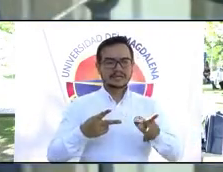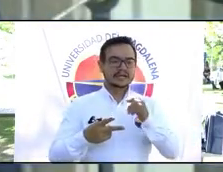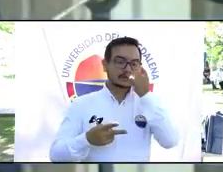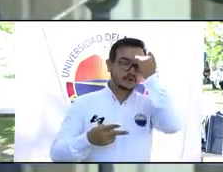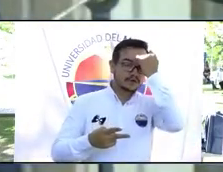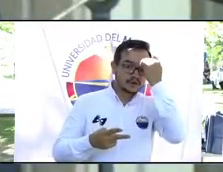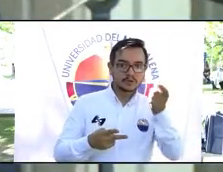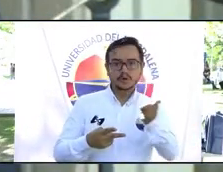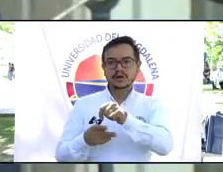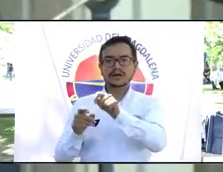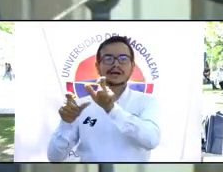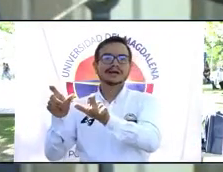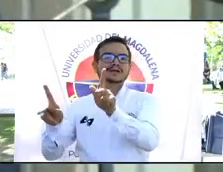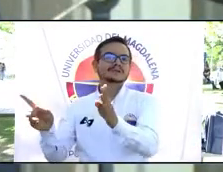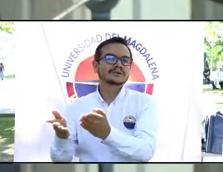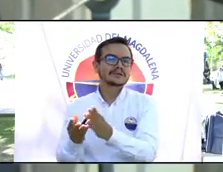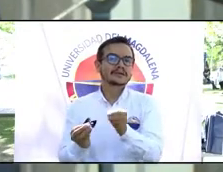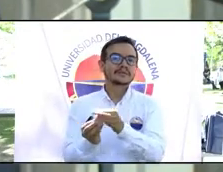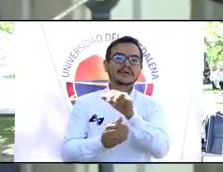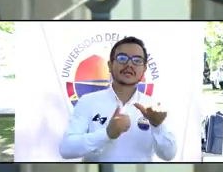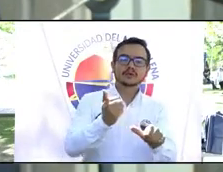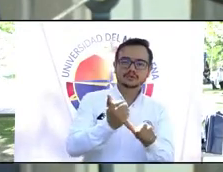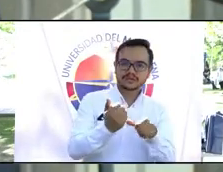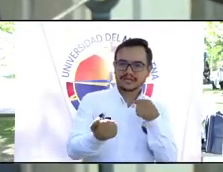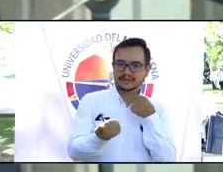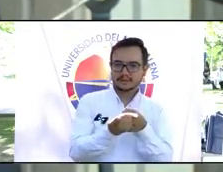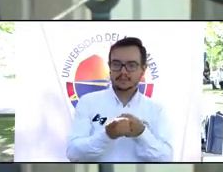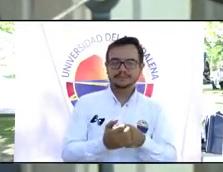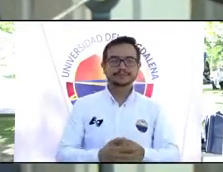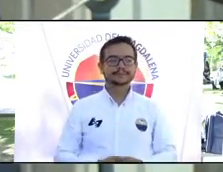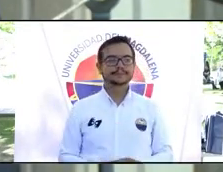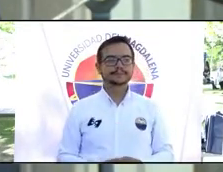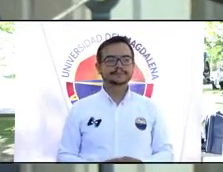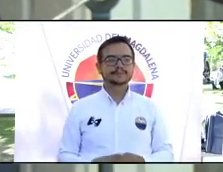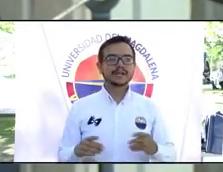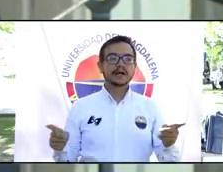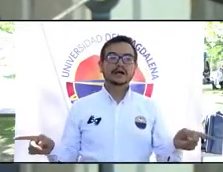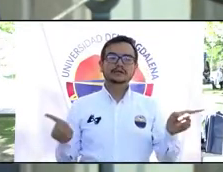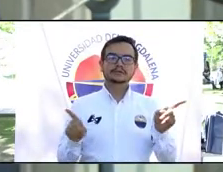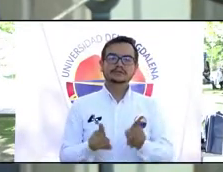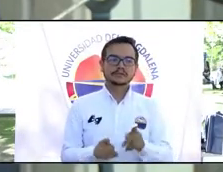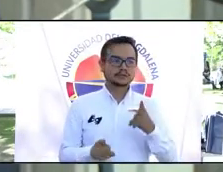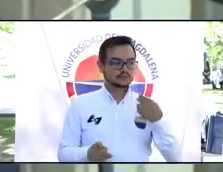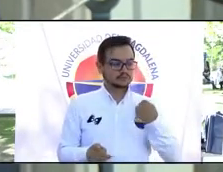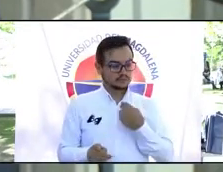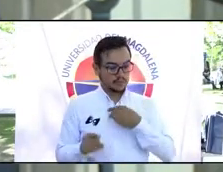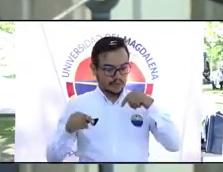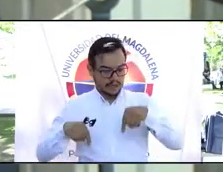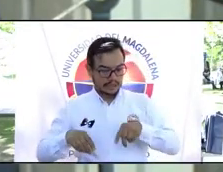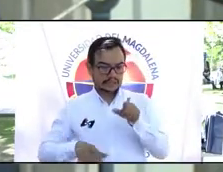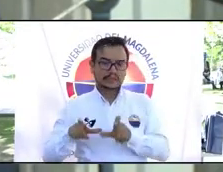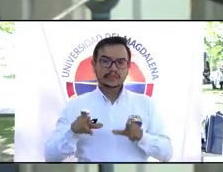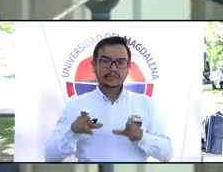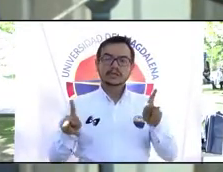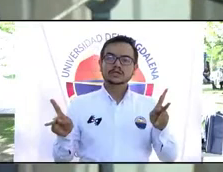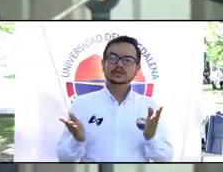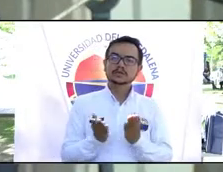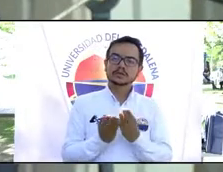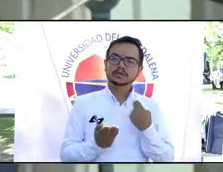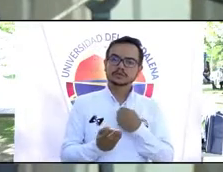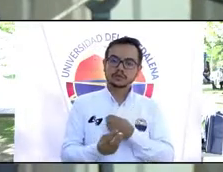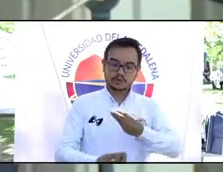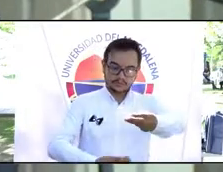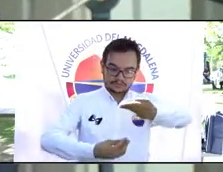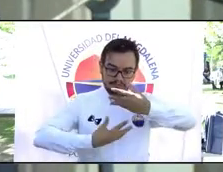diferentes auxiliares que participan en el estamento. Asimismo, nosotros como estudiantes nos hemos favorecido y beneficiado con